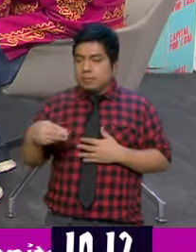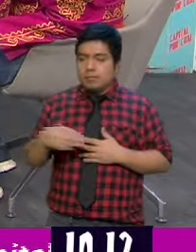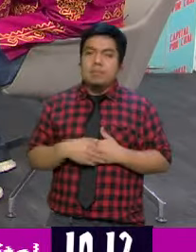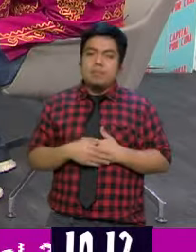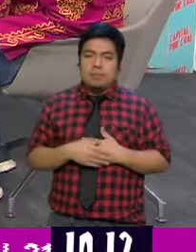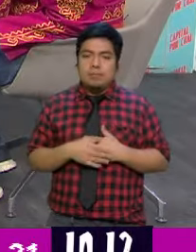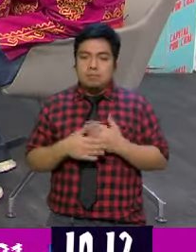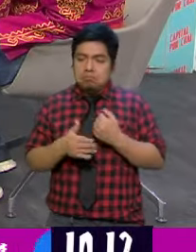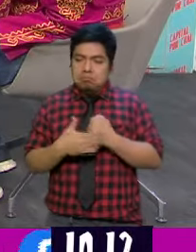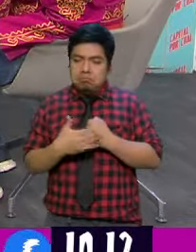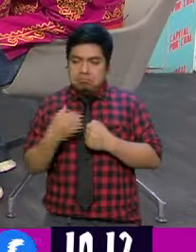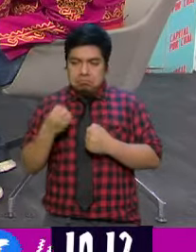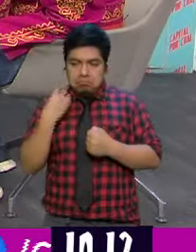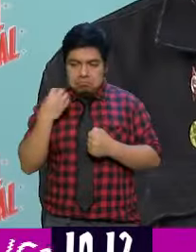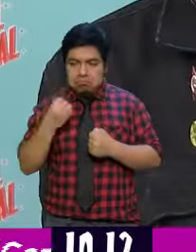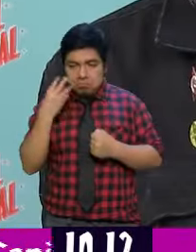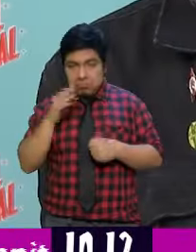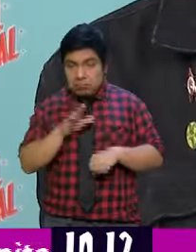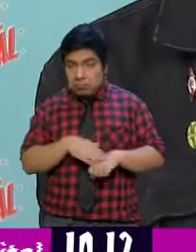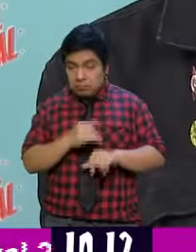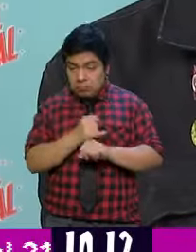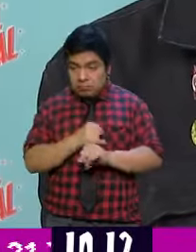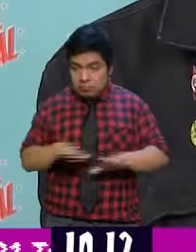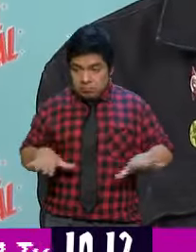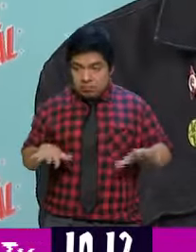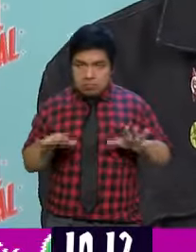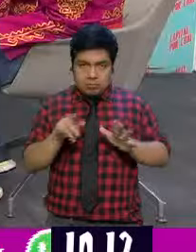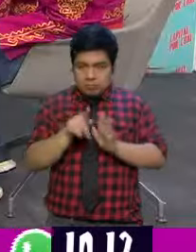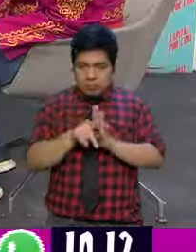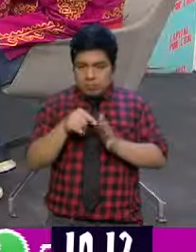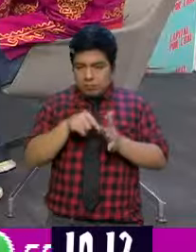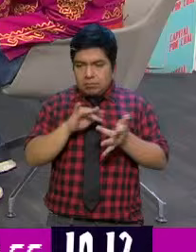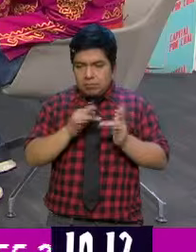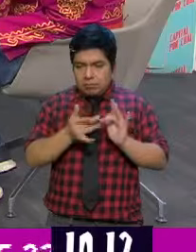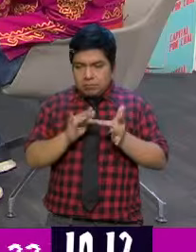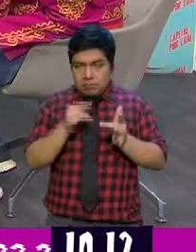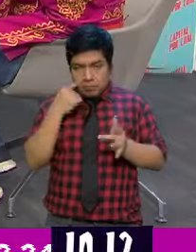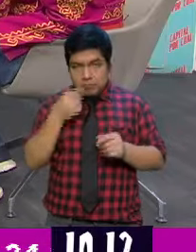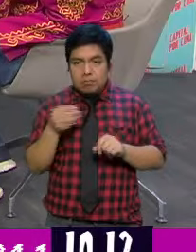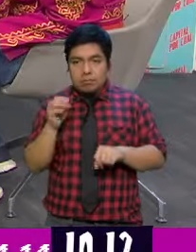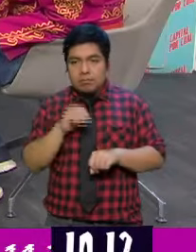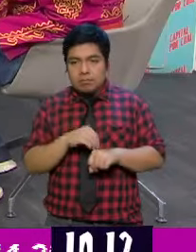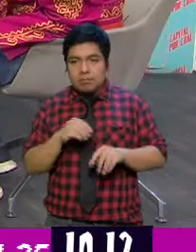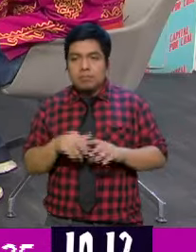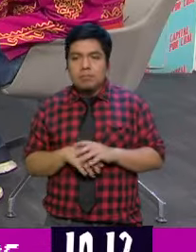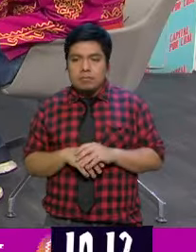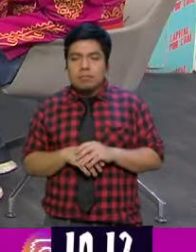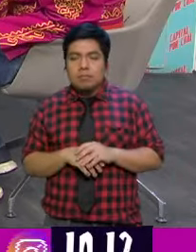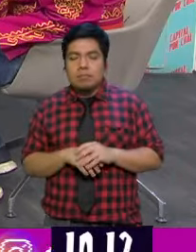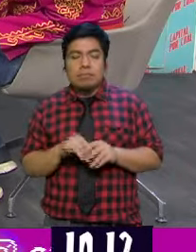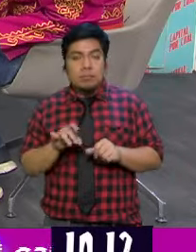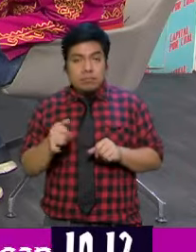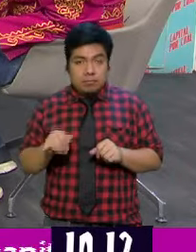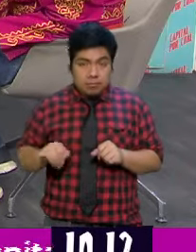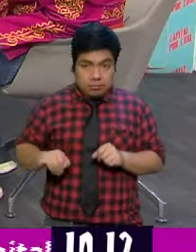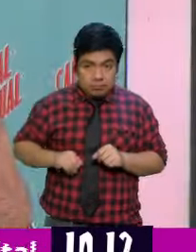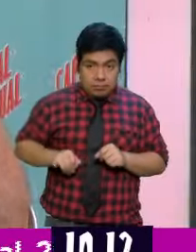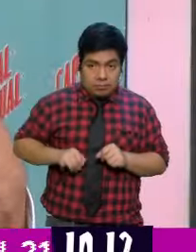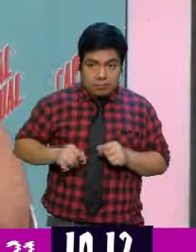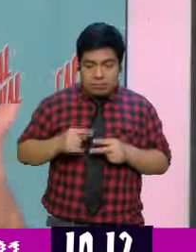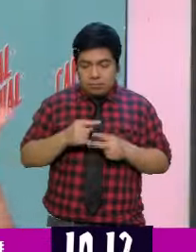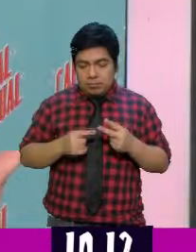nuestros próximos eventos. Si quieren más información, entren a nuestras redes. Papalopaltaco. Y otra cosa interesante, tenemos